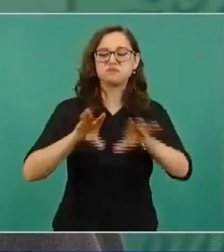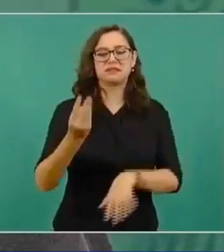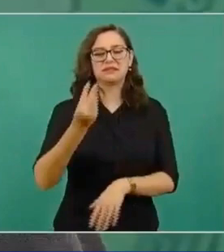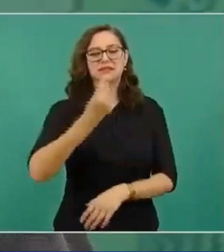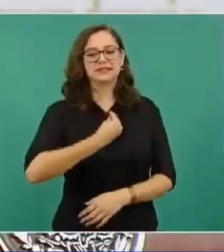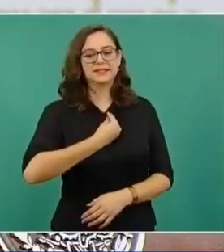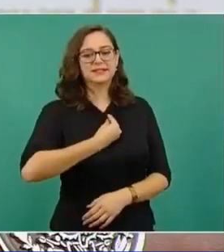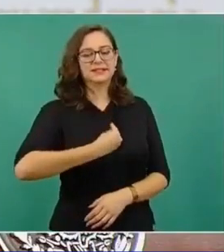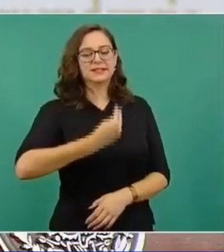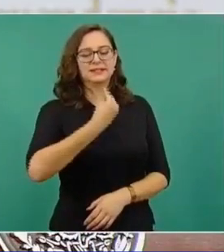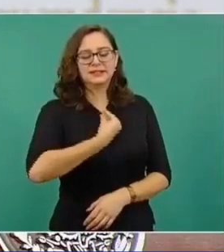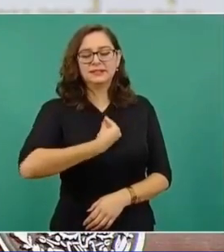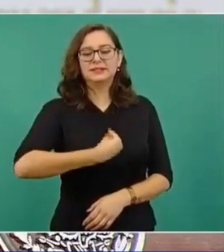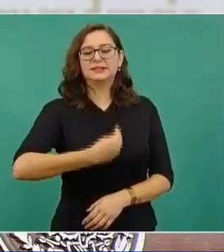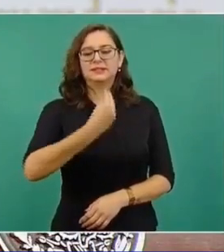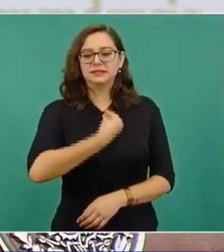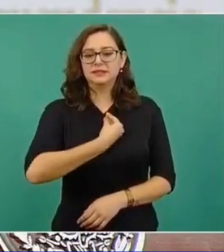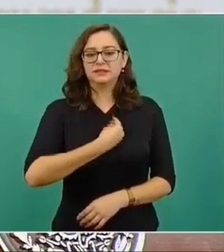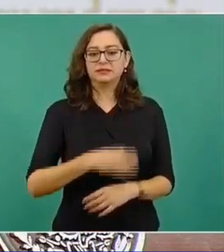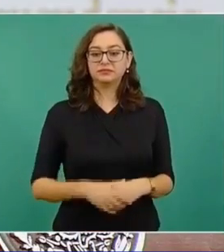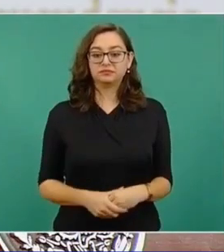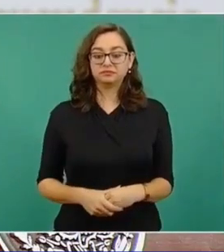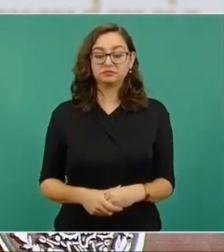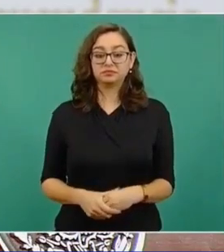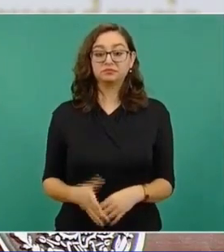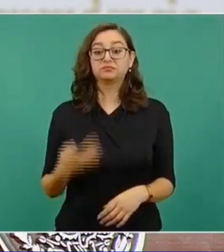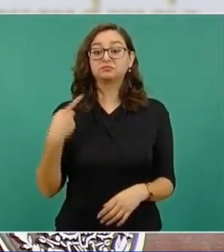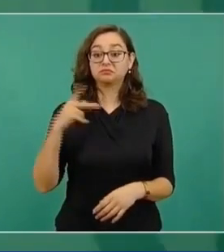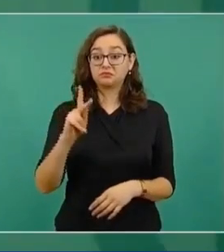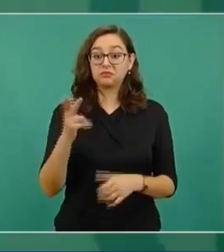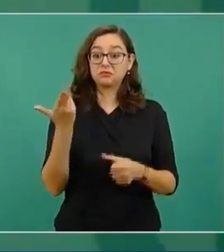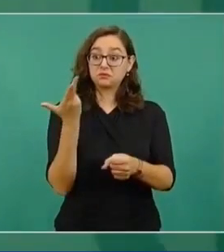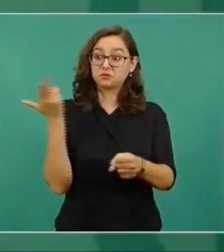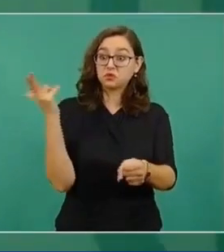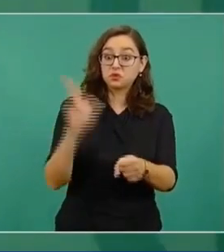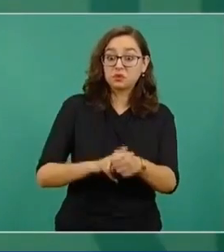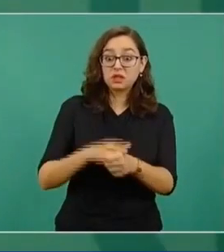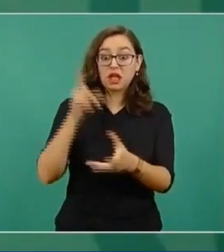Y no tuvimos un paro en un hospital.